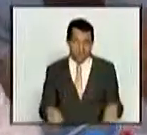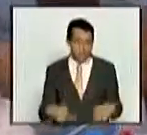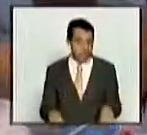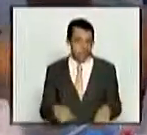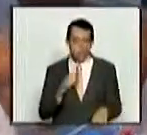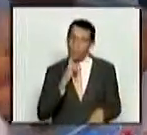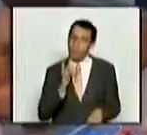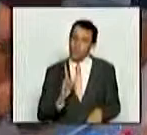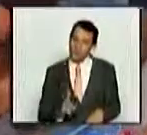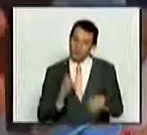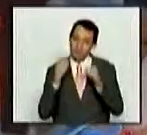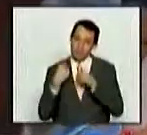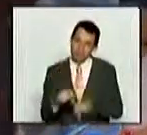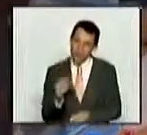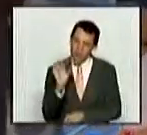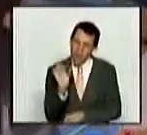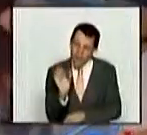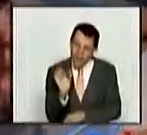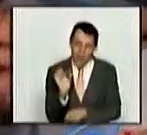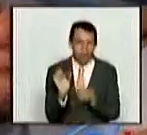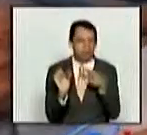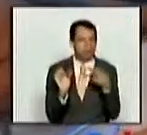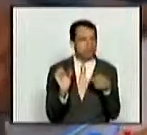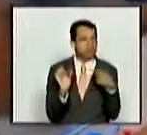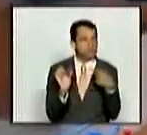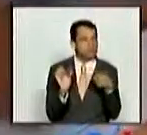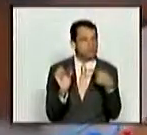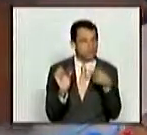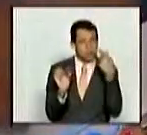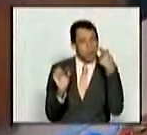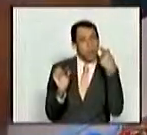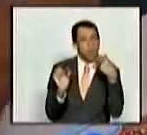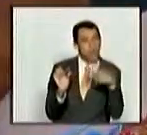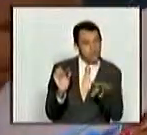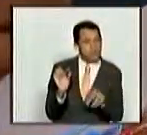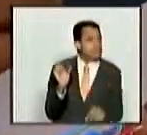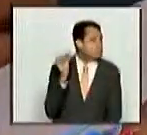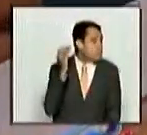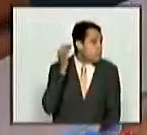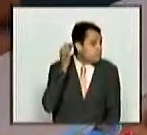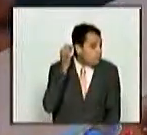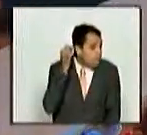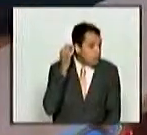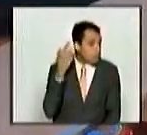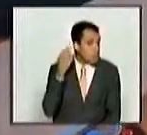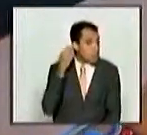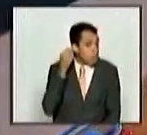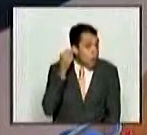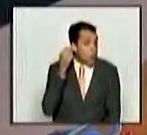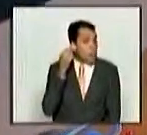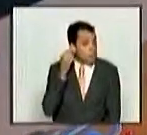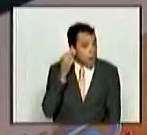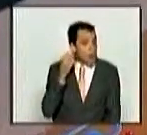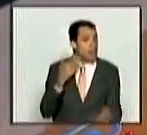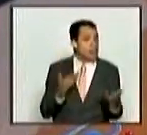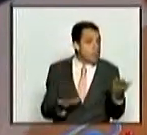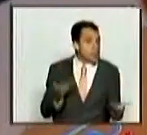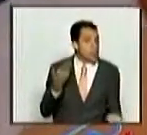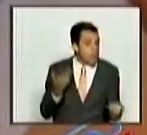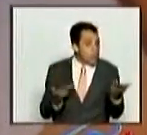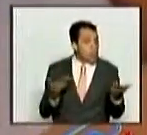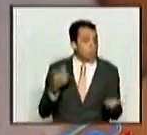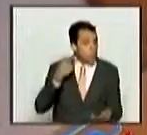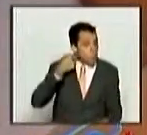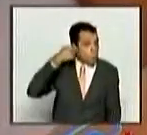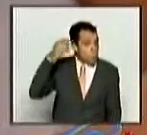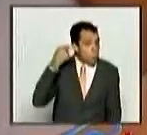una pequeña agujita, que es la que uno coloca en ciertos sitios, conociendo muy bien la